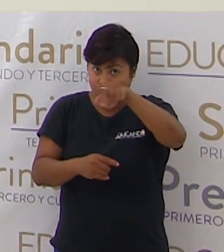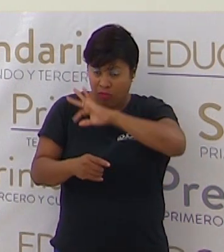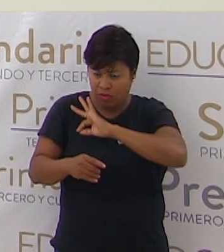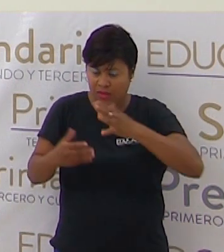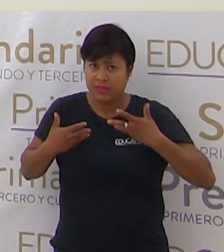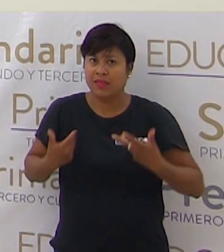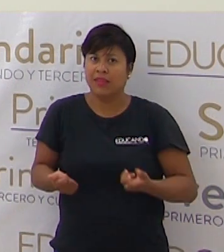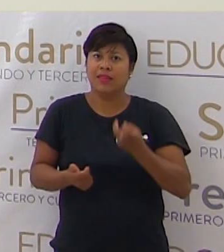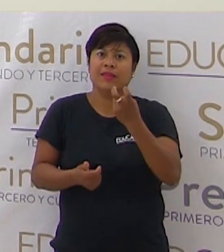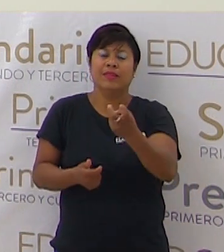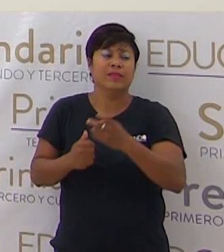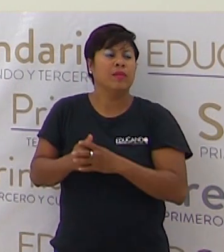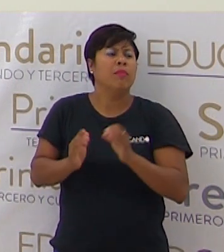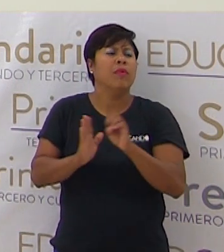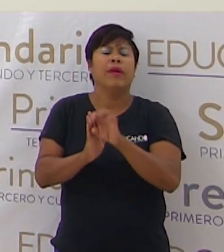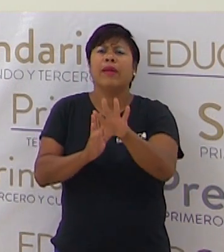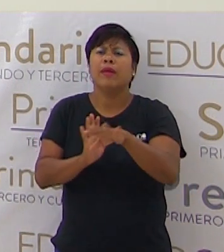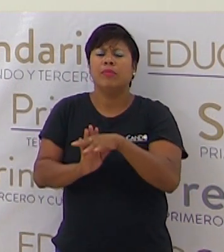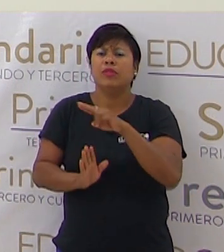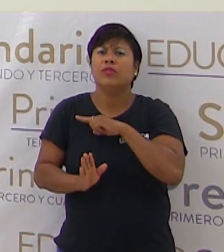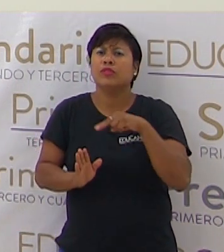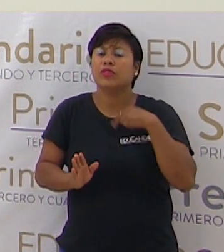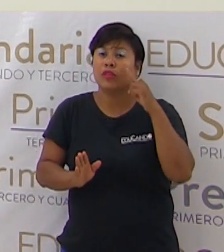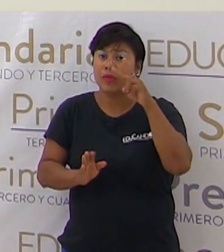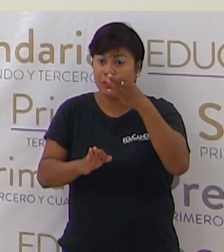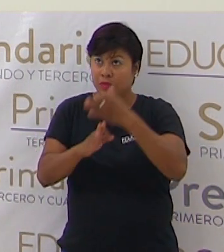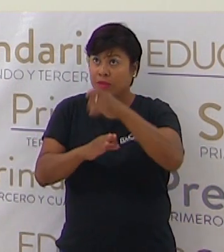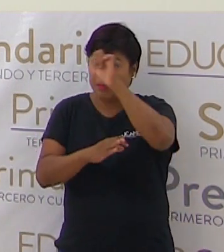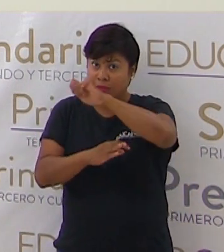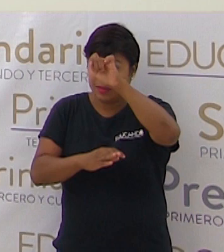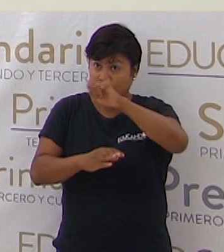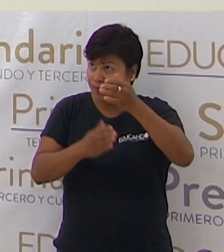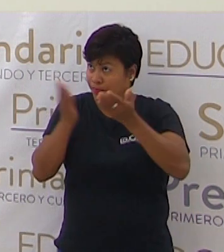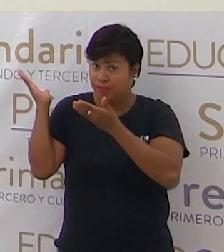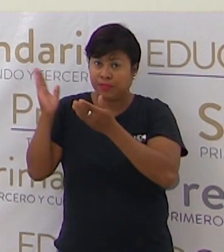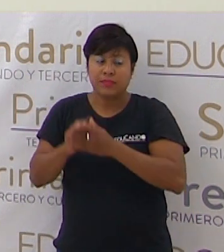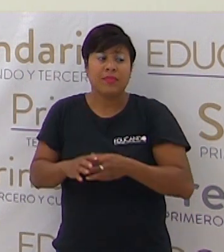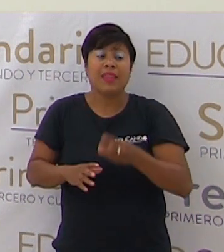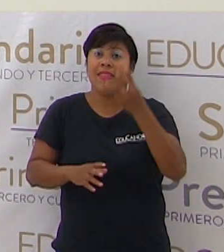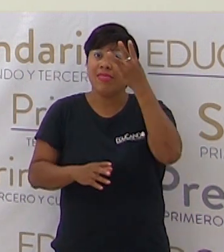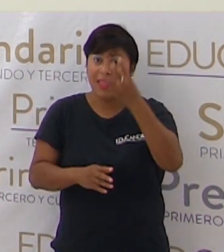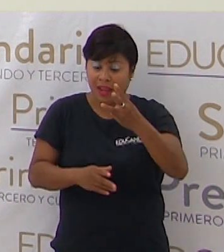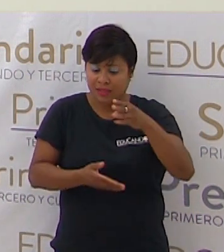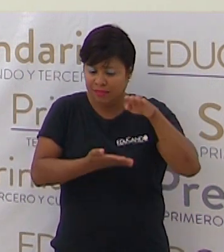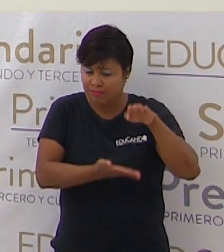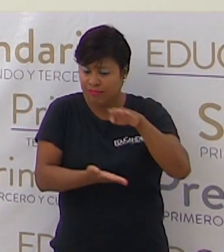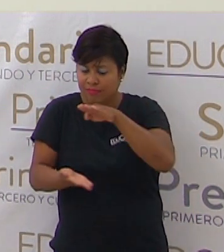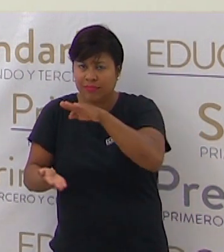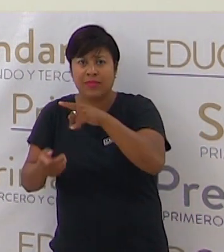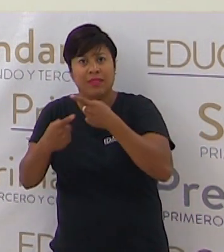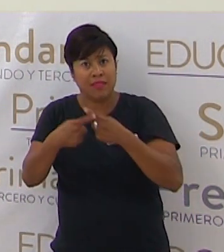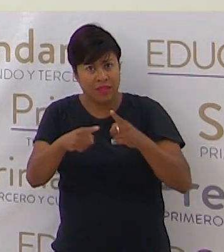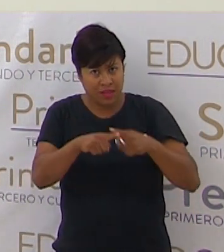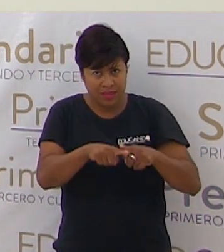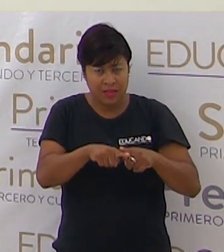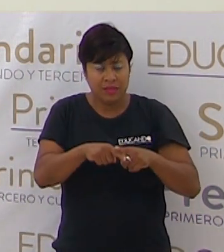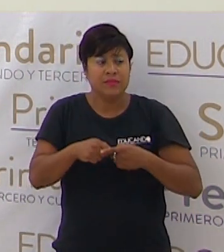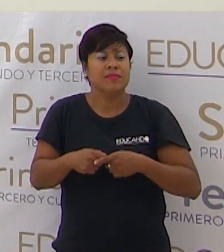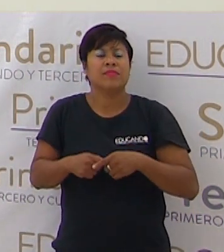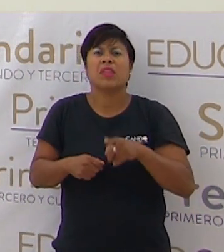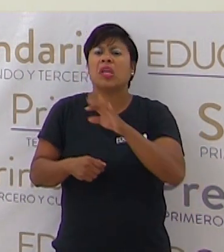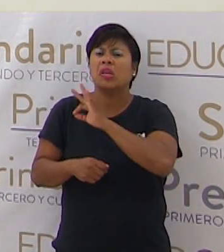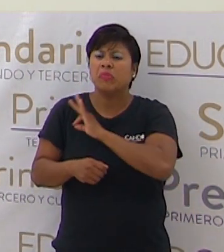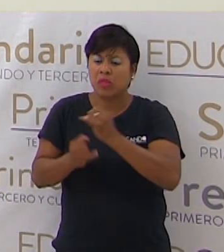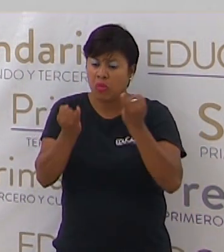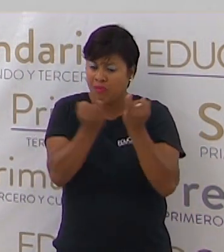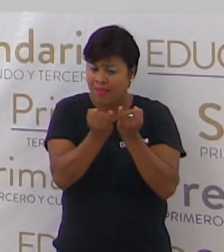entiendas de esa manera. Por ejemplo, nosotros vemos aquí en el pizarrón tres recipientes que tienen diferente capacidad, es decir, que